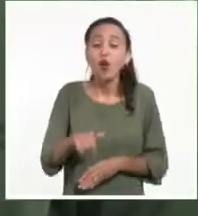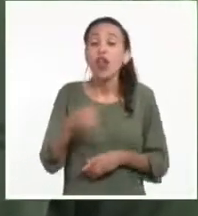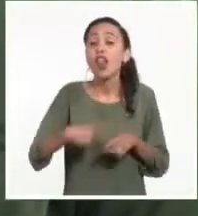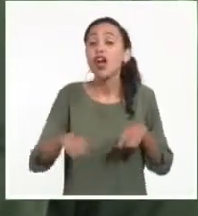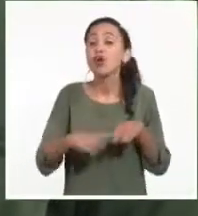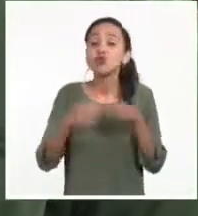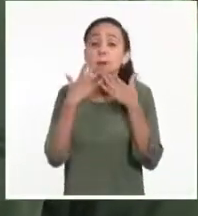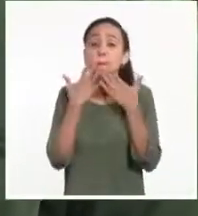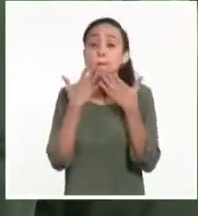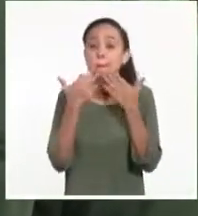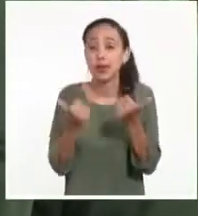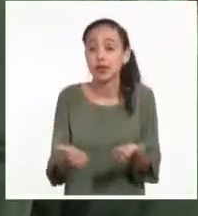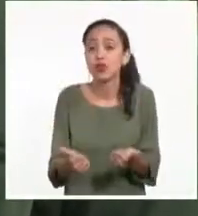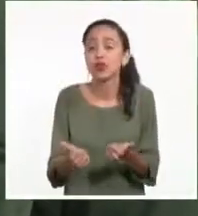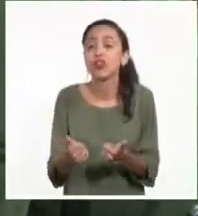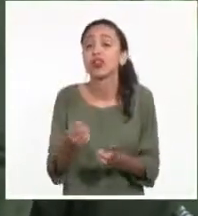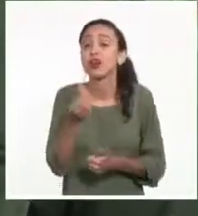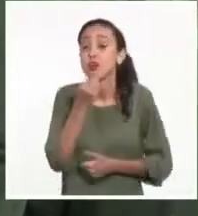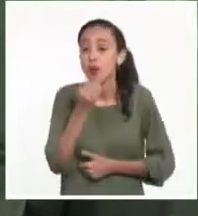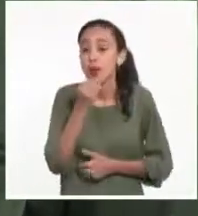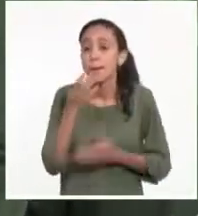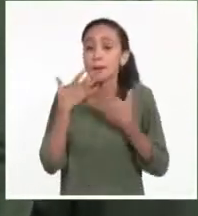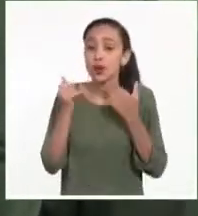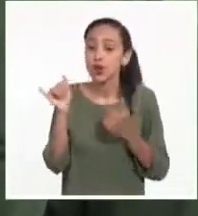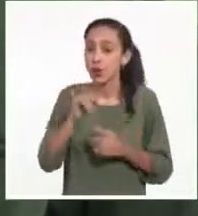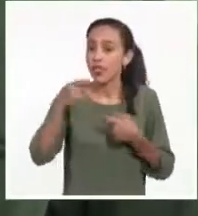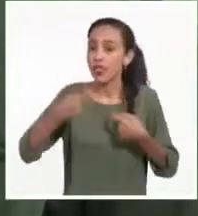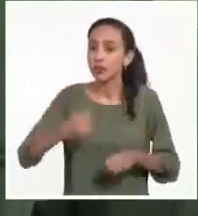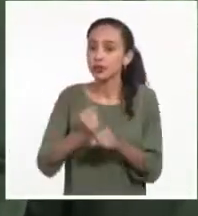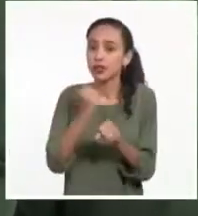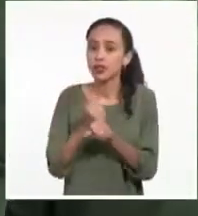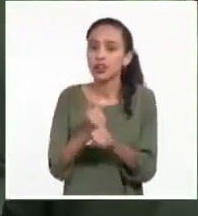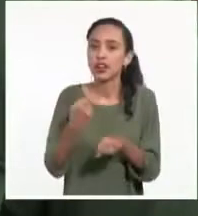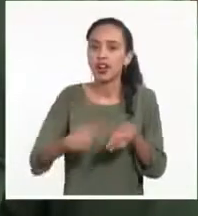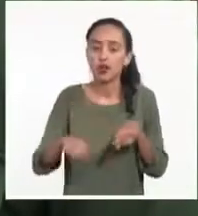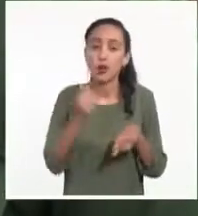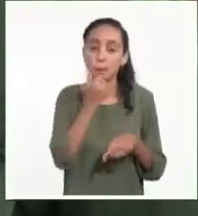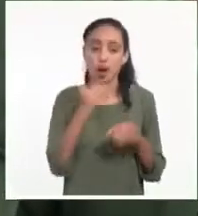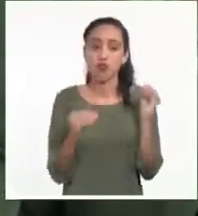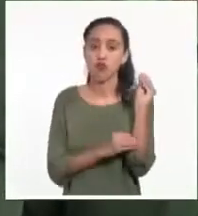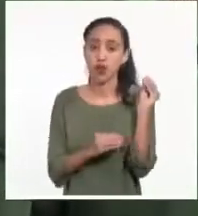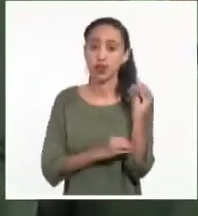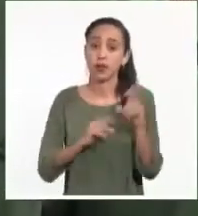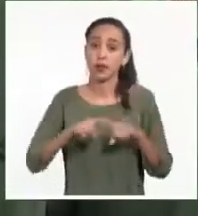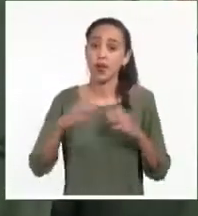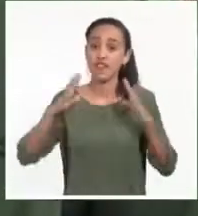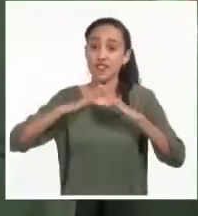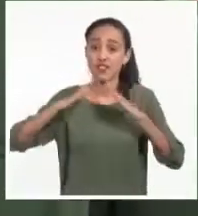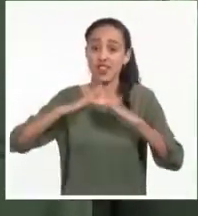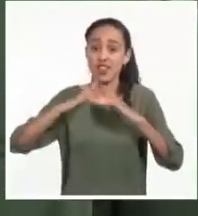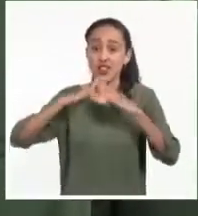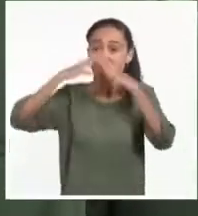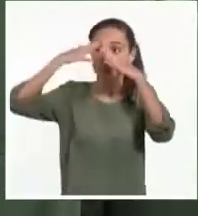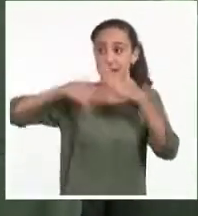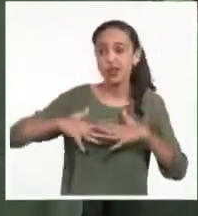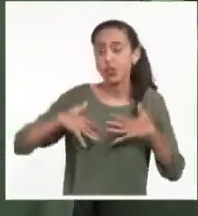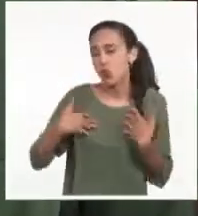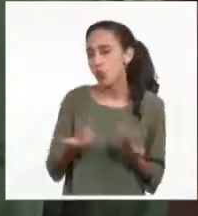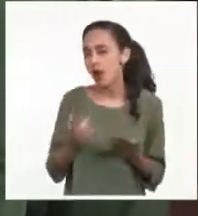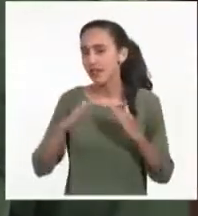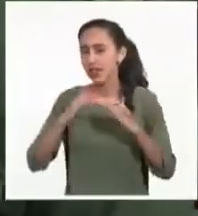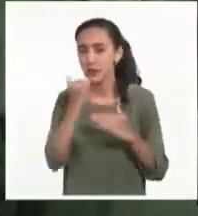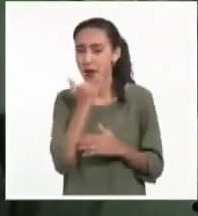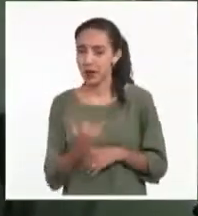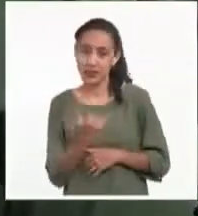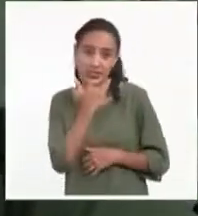antes para que siga siendo mejor. Tenemos también que trabajar porque las cosas sean más fuertes. Pues también las viviendas que se nos caen son las viviendas más afectadas,